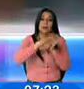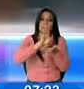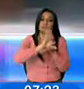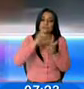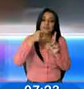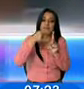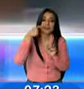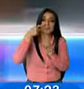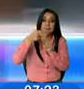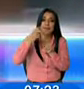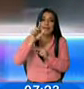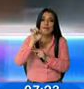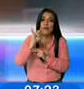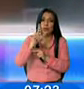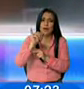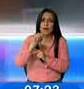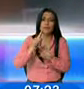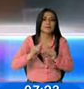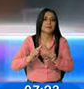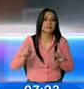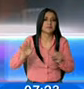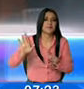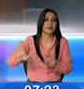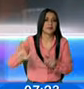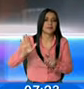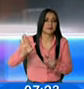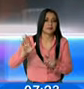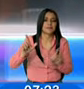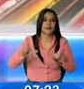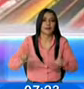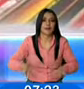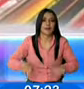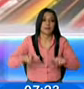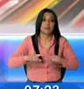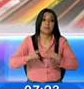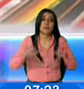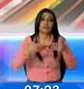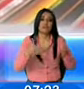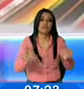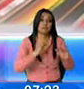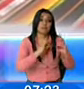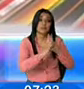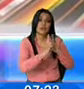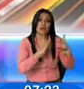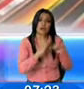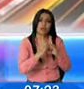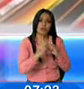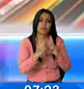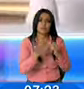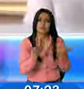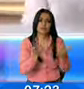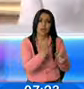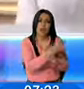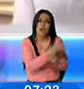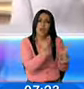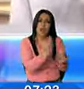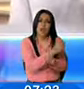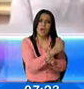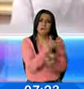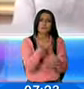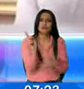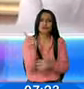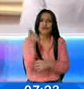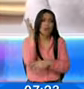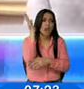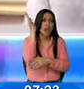Vicuña, habla de un estilo diferente, pero que la apertura al diálogo no debe llamarse a engaño. Eso no